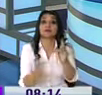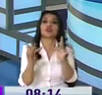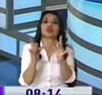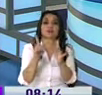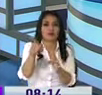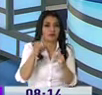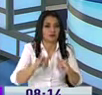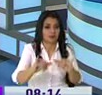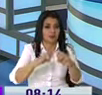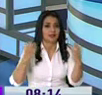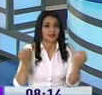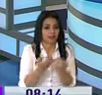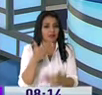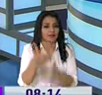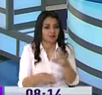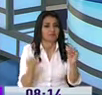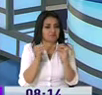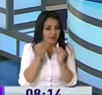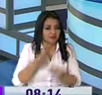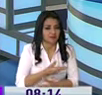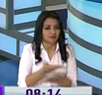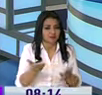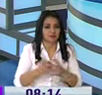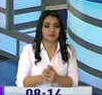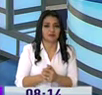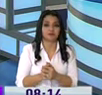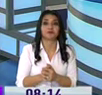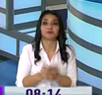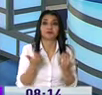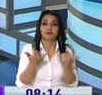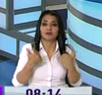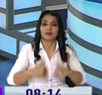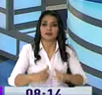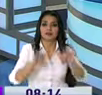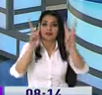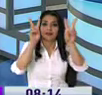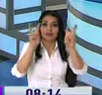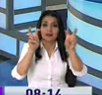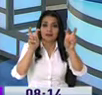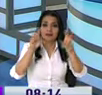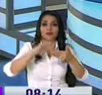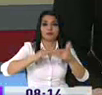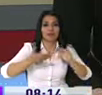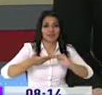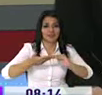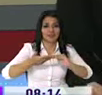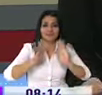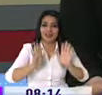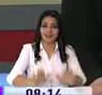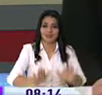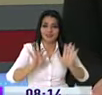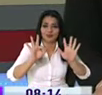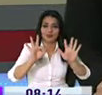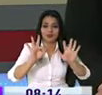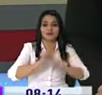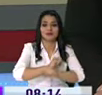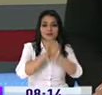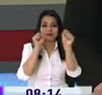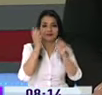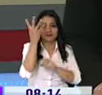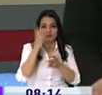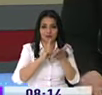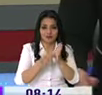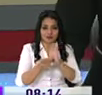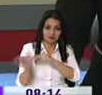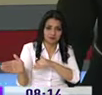parece? Más adelante tendremos más enlaces en vivo. Ahora nosotros continuamos con el tema de la comunidad, como siempre, 8 de la mañana, 14 minutos,